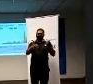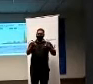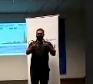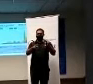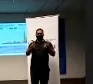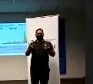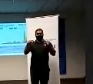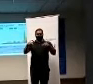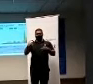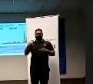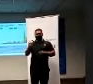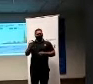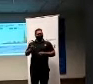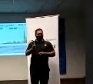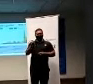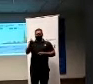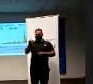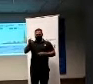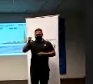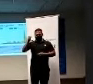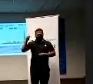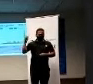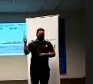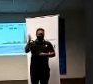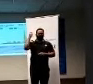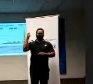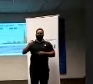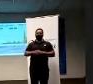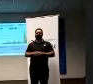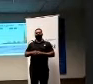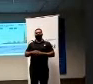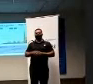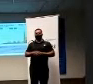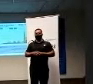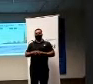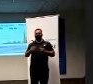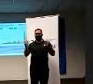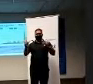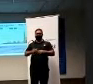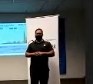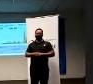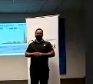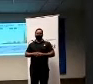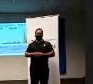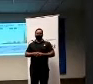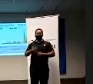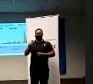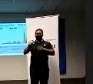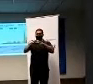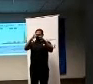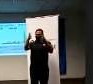de letalidad de 1.2% y que afecta a 236 países, todo lo que es a nivel